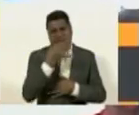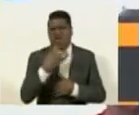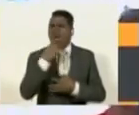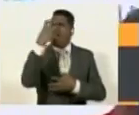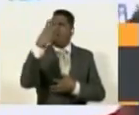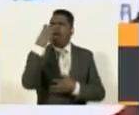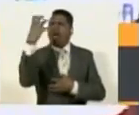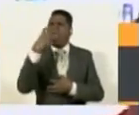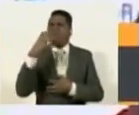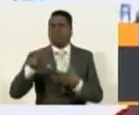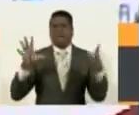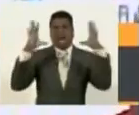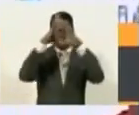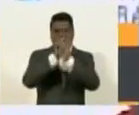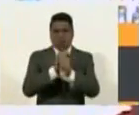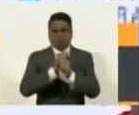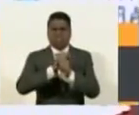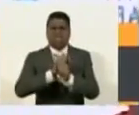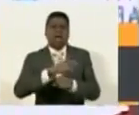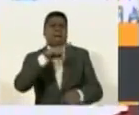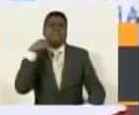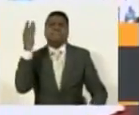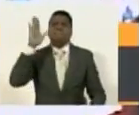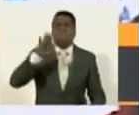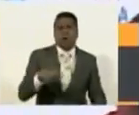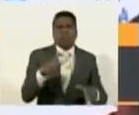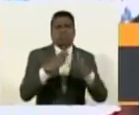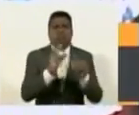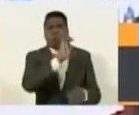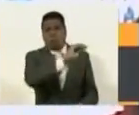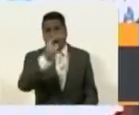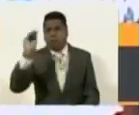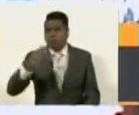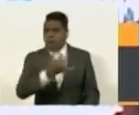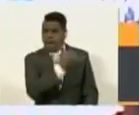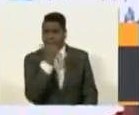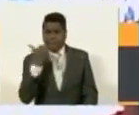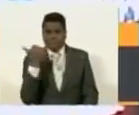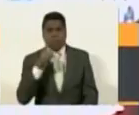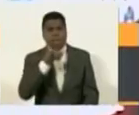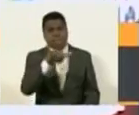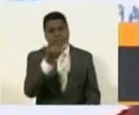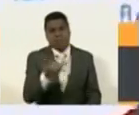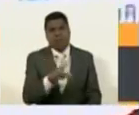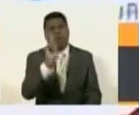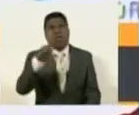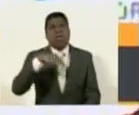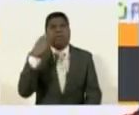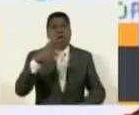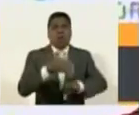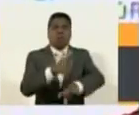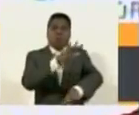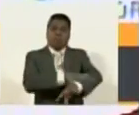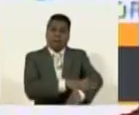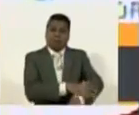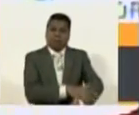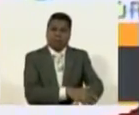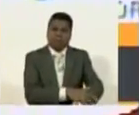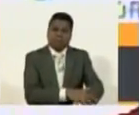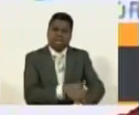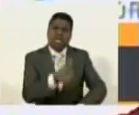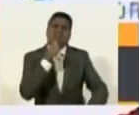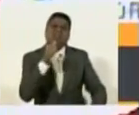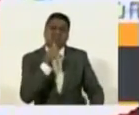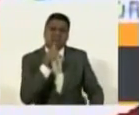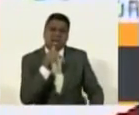guarimberos de siempre y en la noche el terrorismo y la muerte, convocada por ellos mismos. Y después terminan culpando ¿a quién? A los